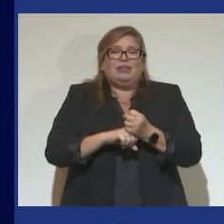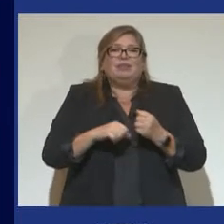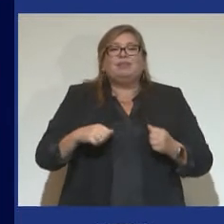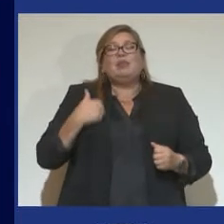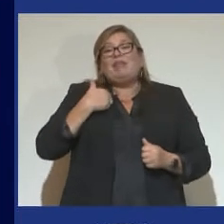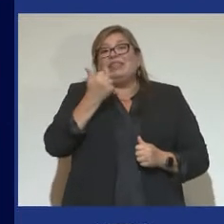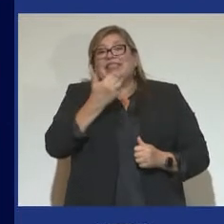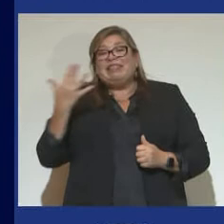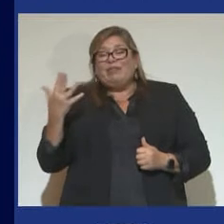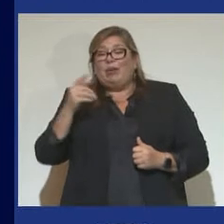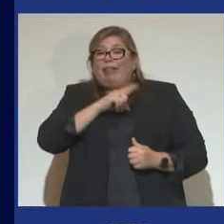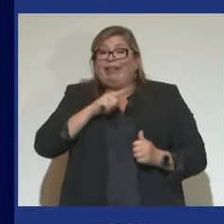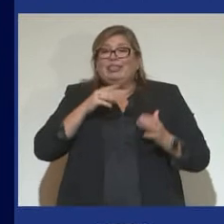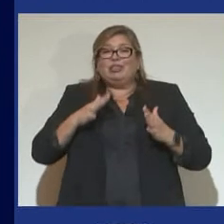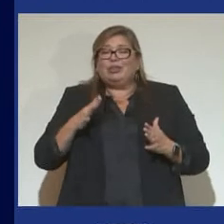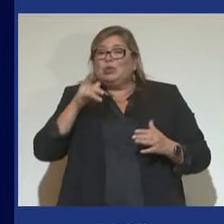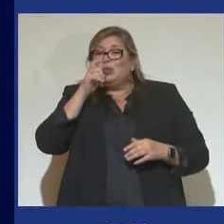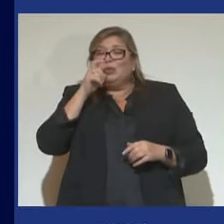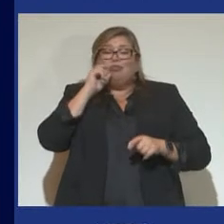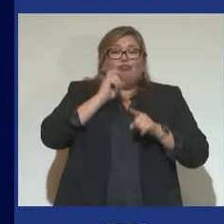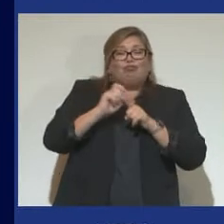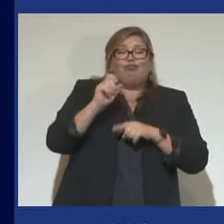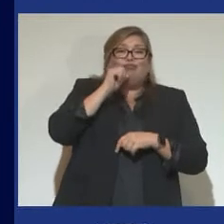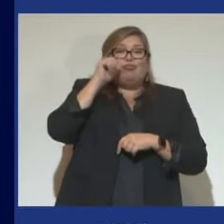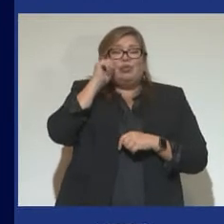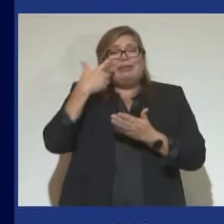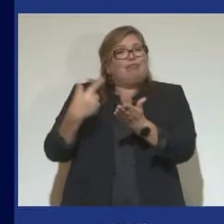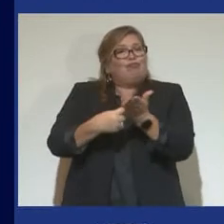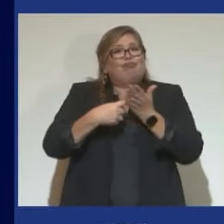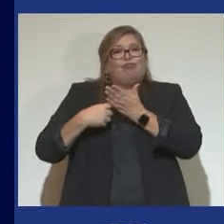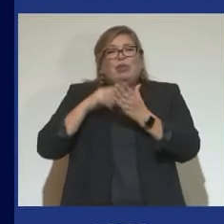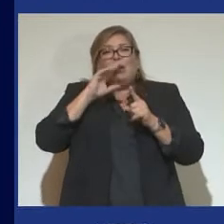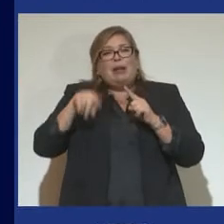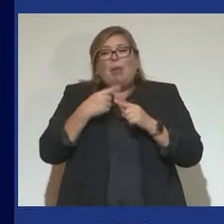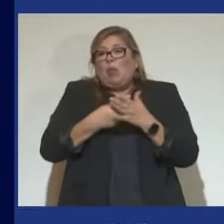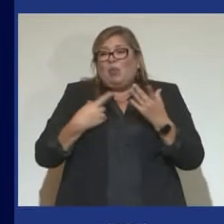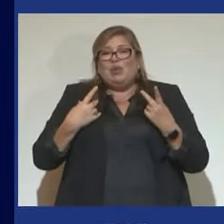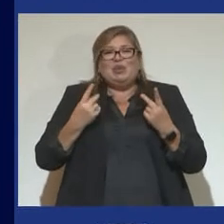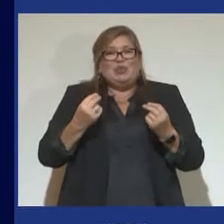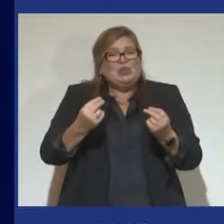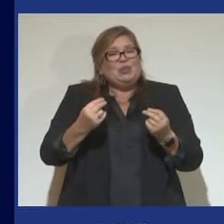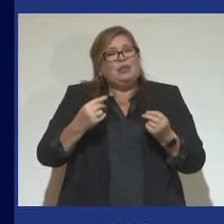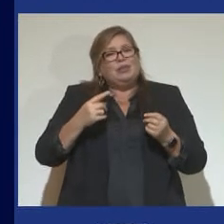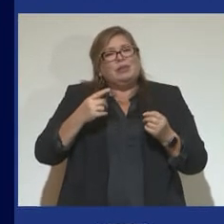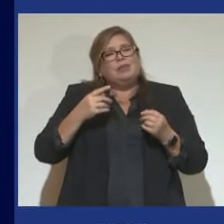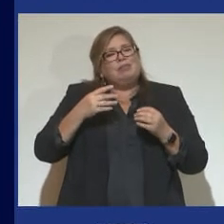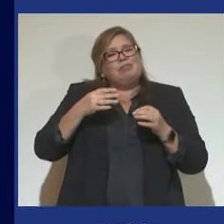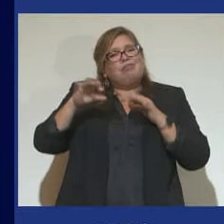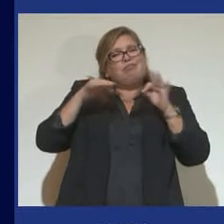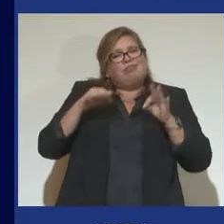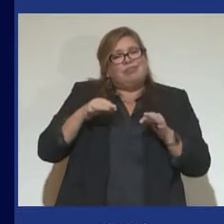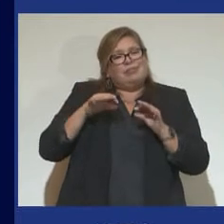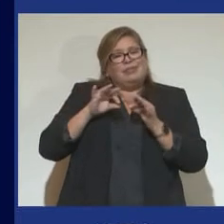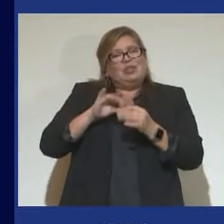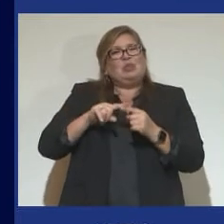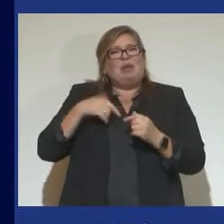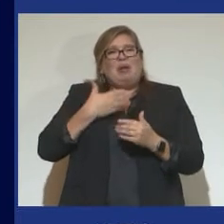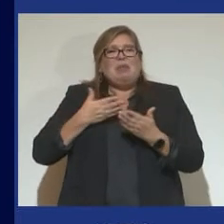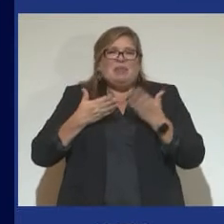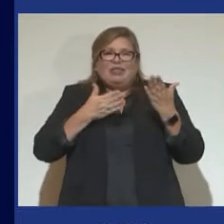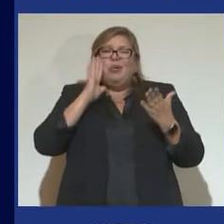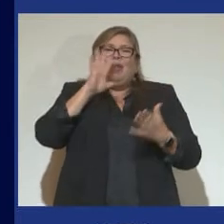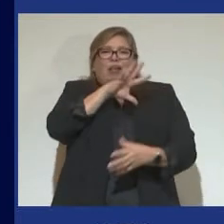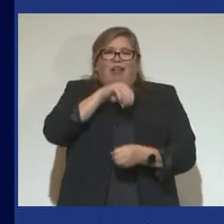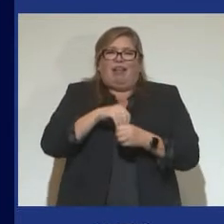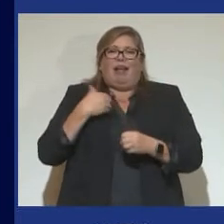legislatura de hecho tuvimos a otro miembro de legislatura ayer en una llamada acción hablando de estos esfuerzos como una prevista del presupuesto y todo